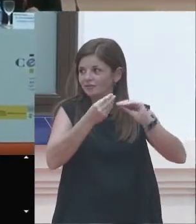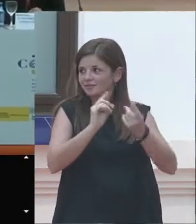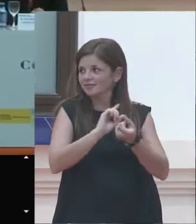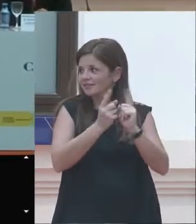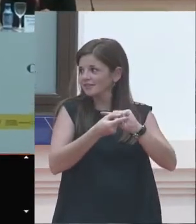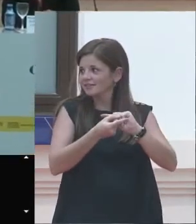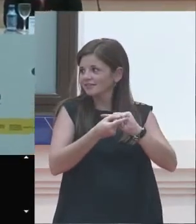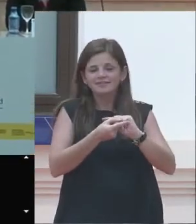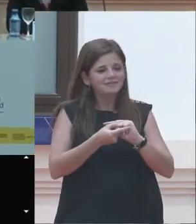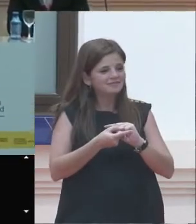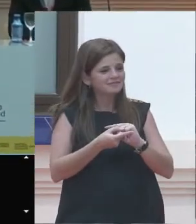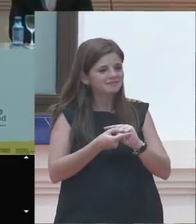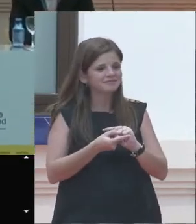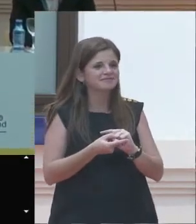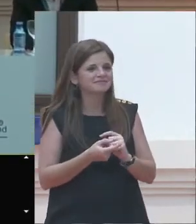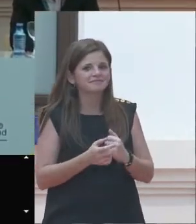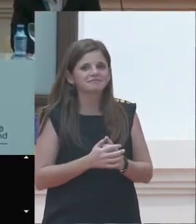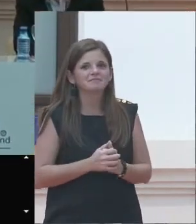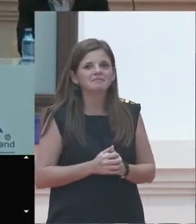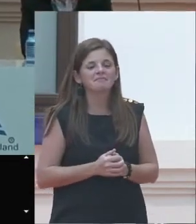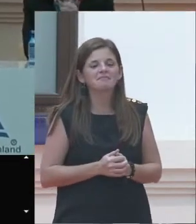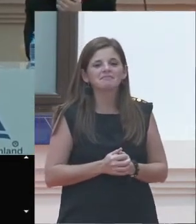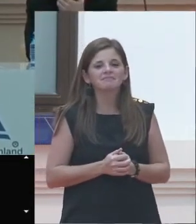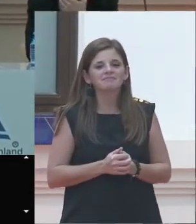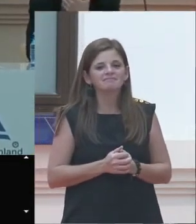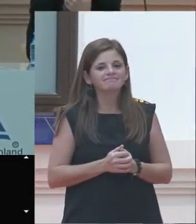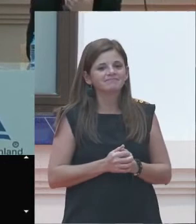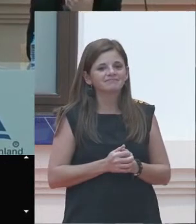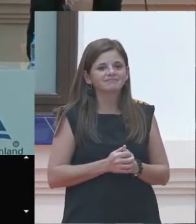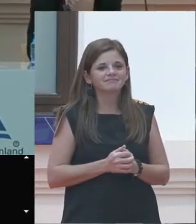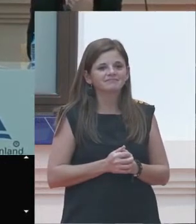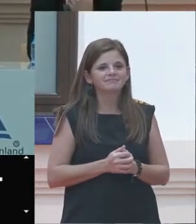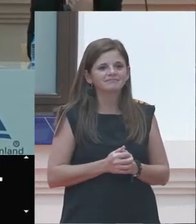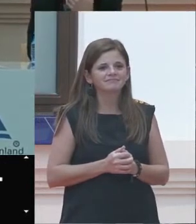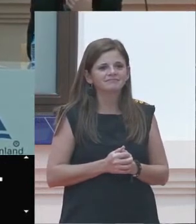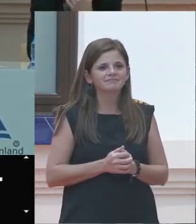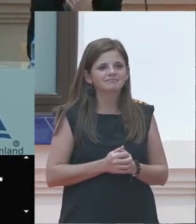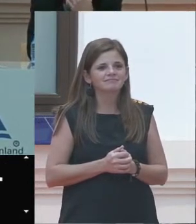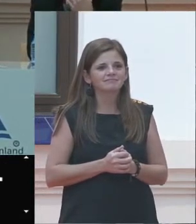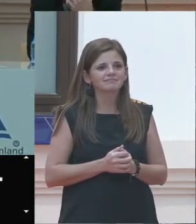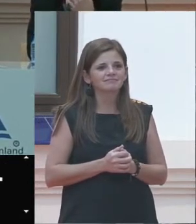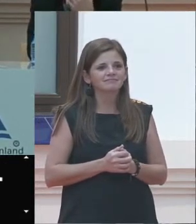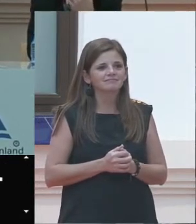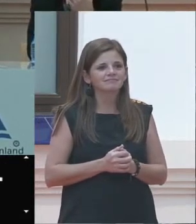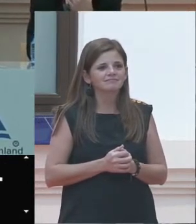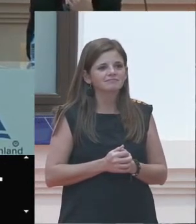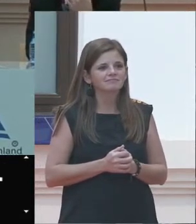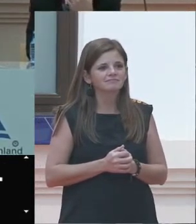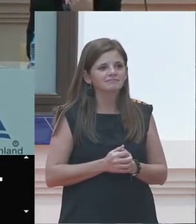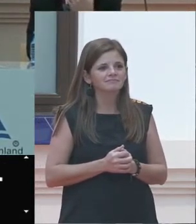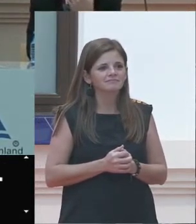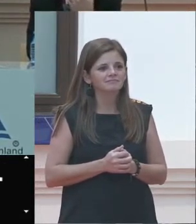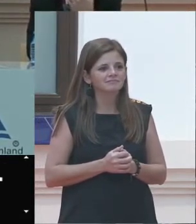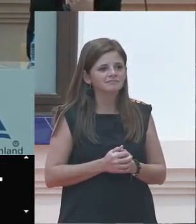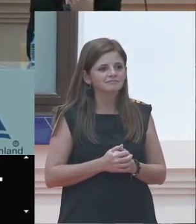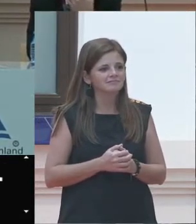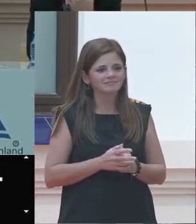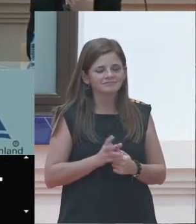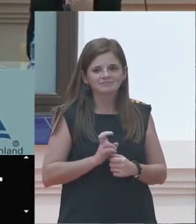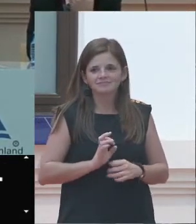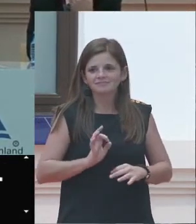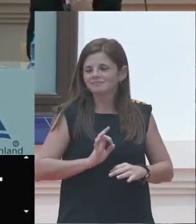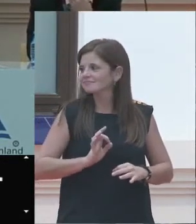trabajo en Telefónica en la parte de desarrollo y negocio de infraestructuras cloud. Y bueno, veo que nos ha tocado una de las mesas más complicadas de todo el día, ¿no?